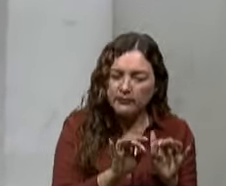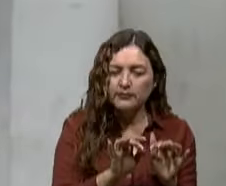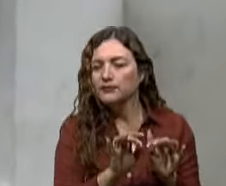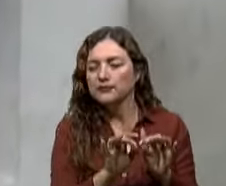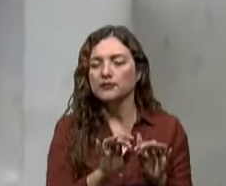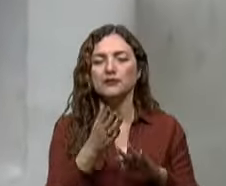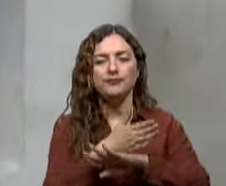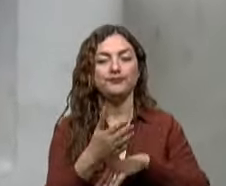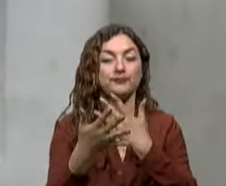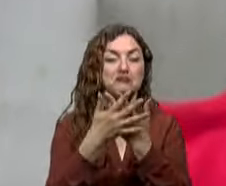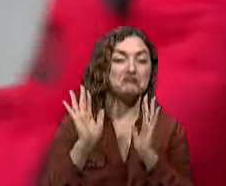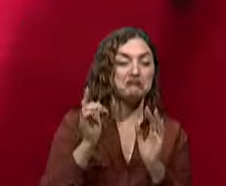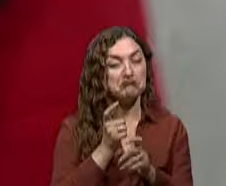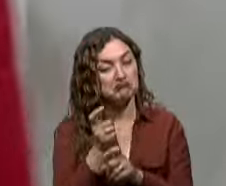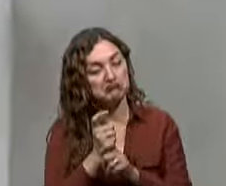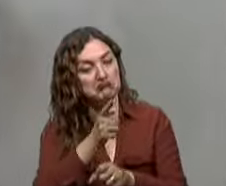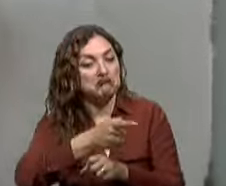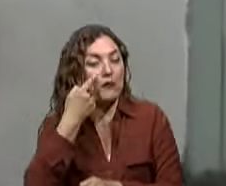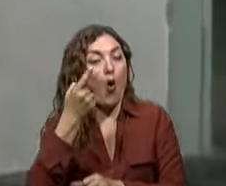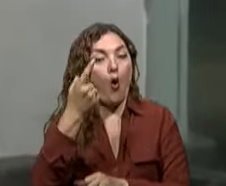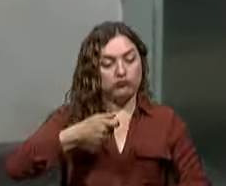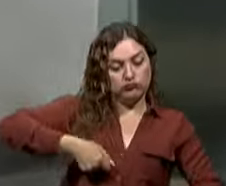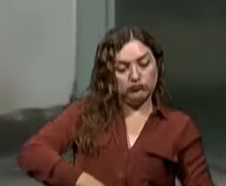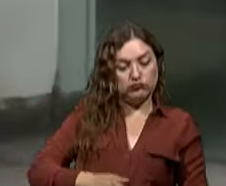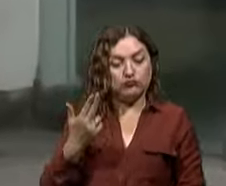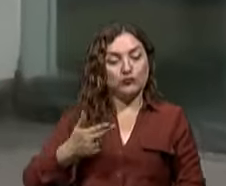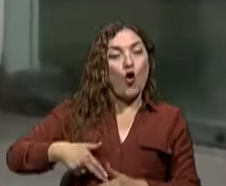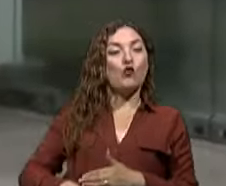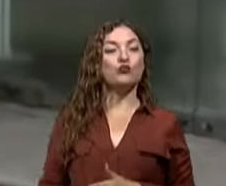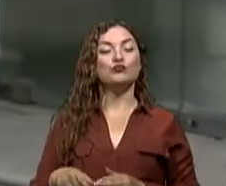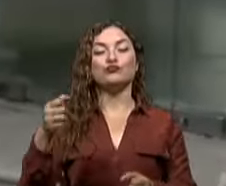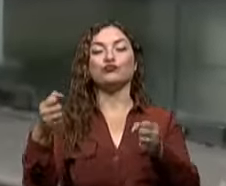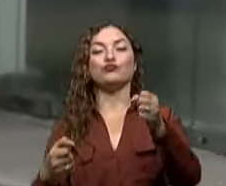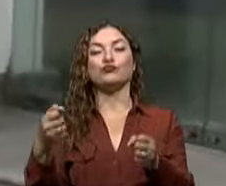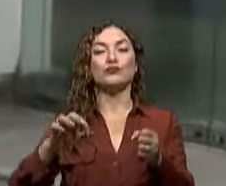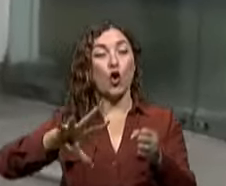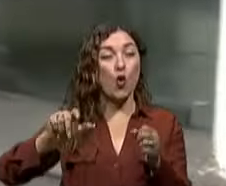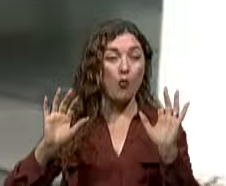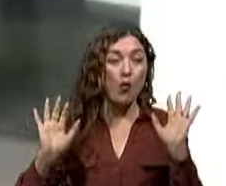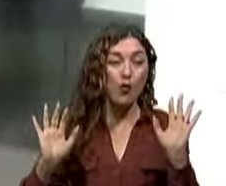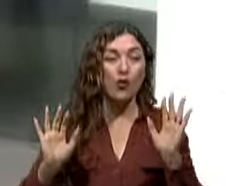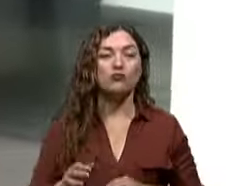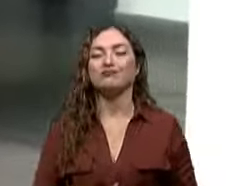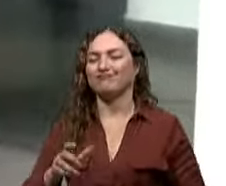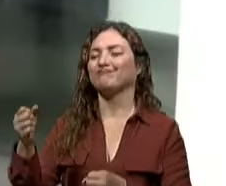no posean armas blancas o armas de fuego en su poder. ¿Esta camioneta que utilizaron los delincuentes era robada? Sí,